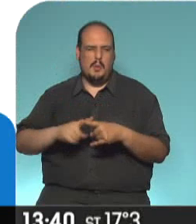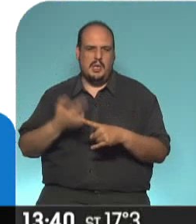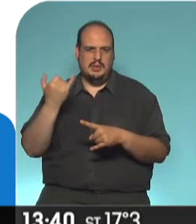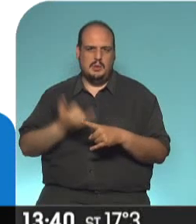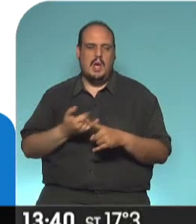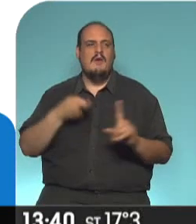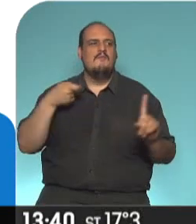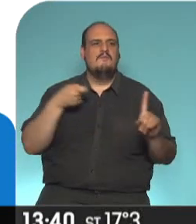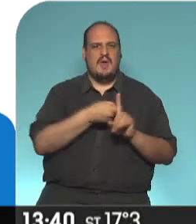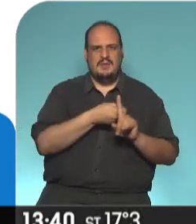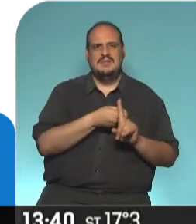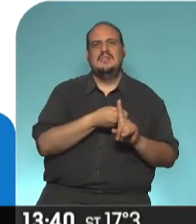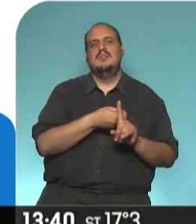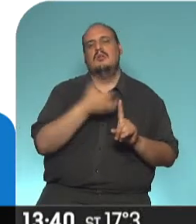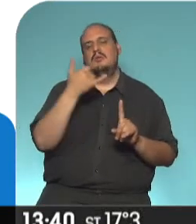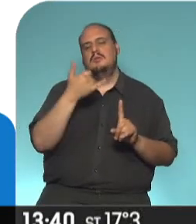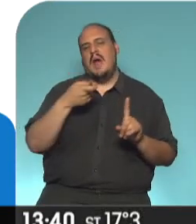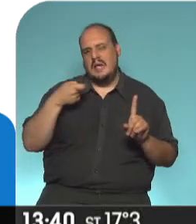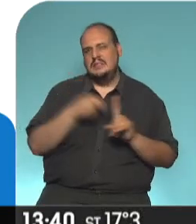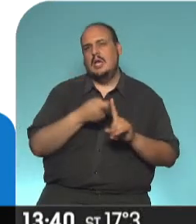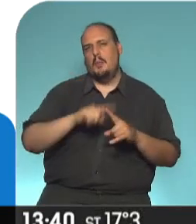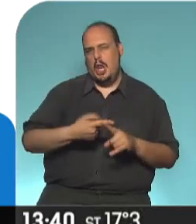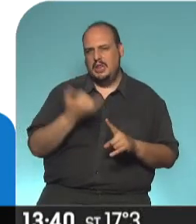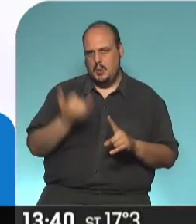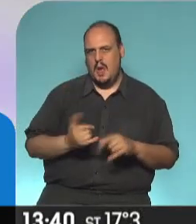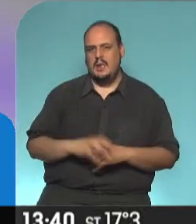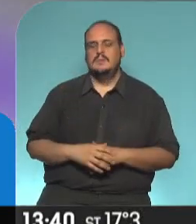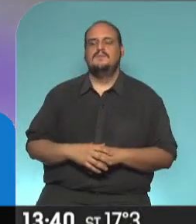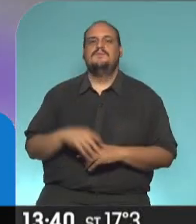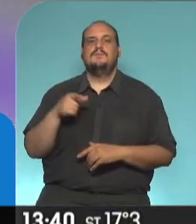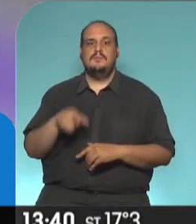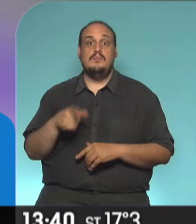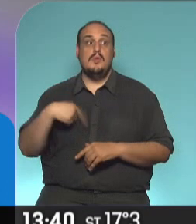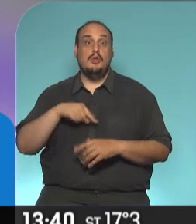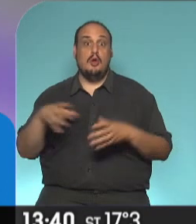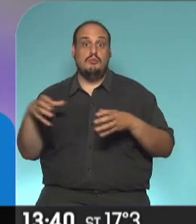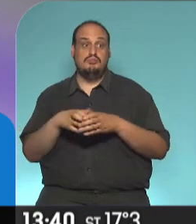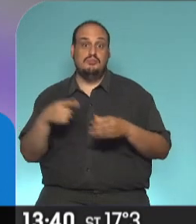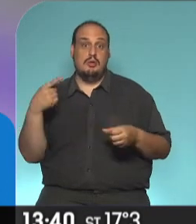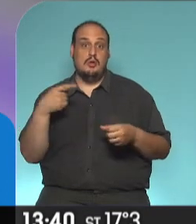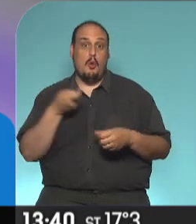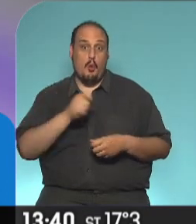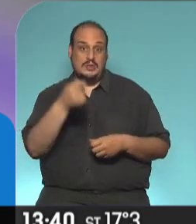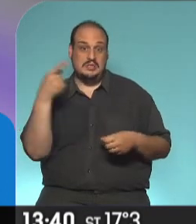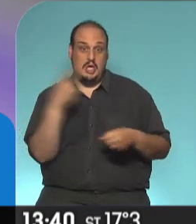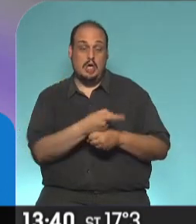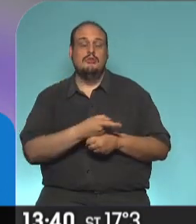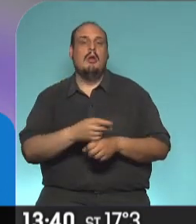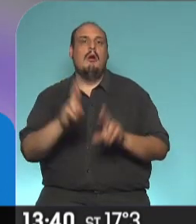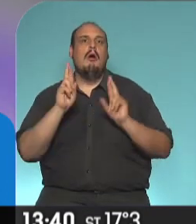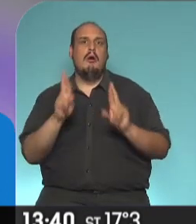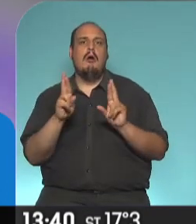son asesinatos políticos y ese es nuestro móvil. Vamos a presentar nuestra querella con la esperanza y la convicción de